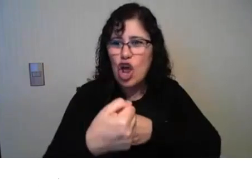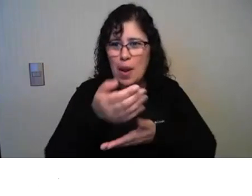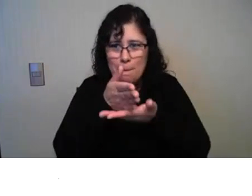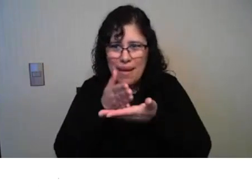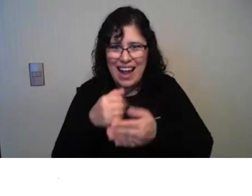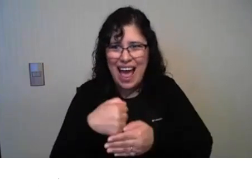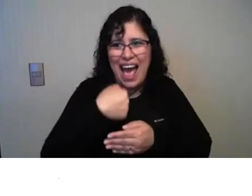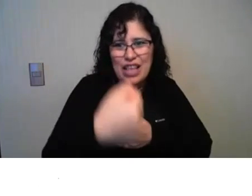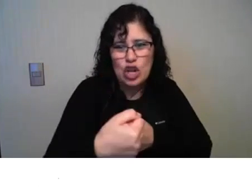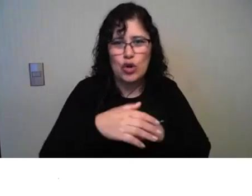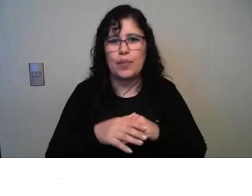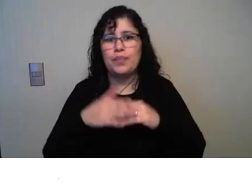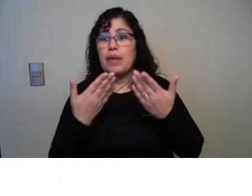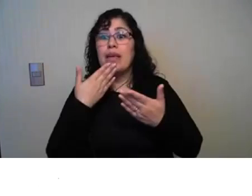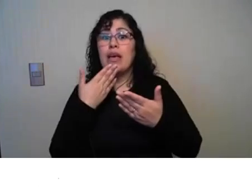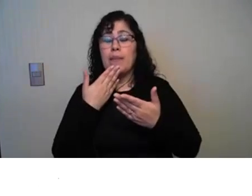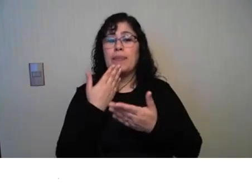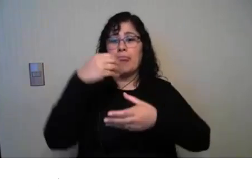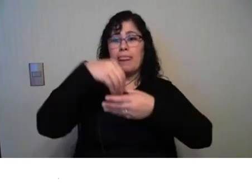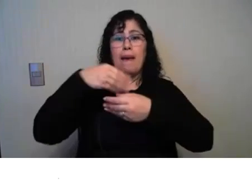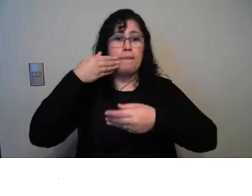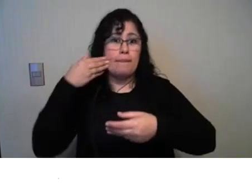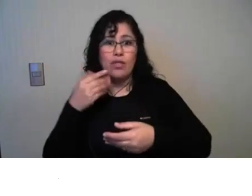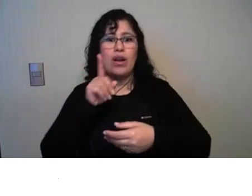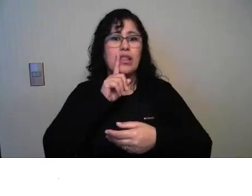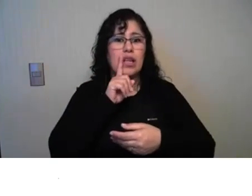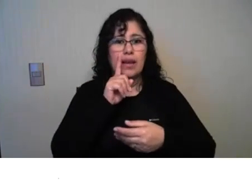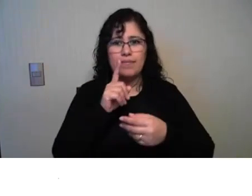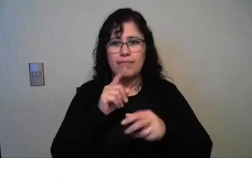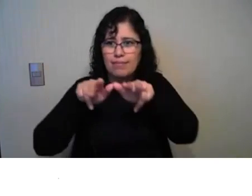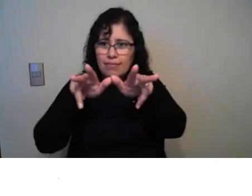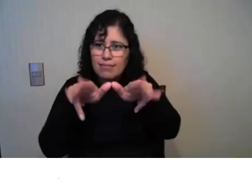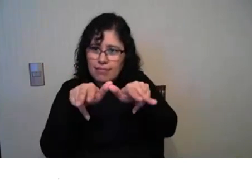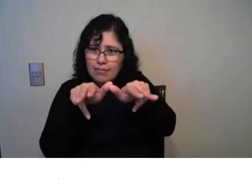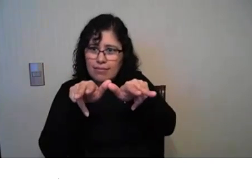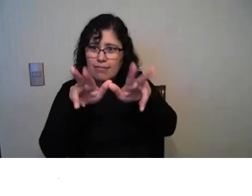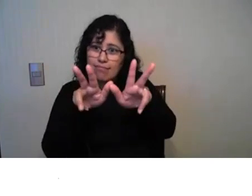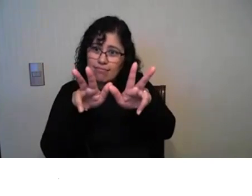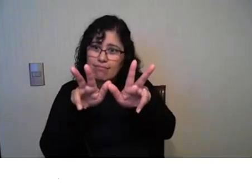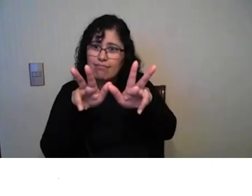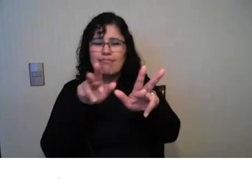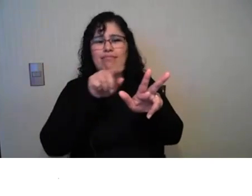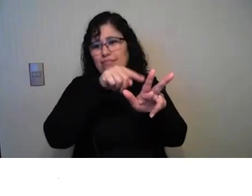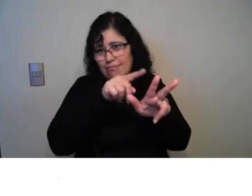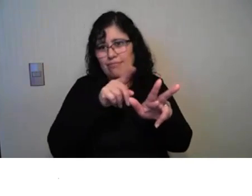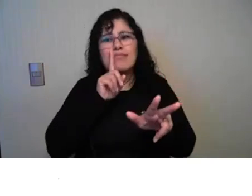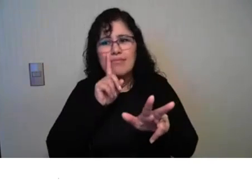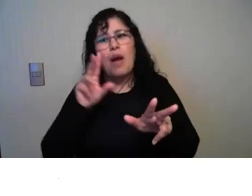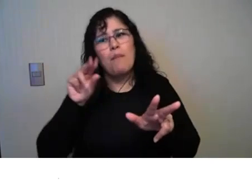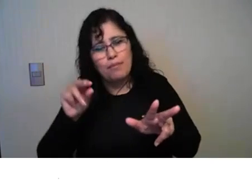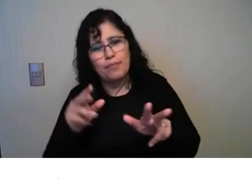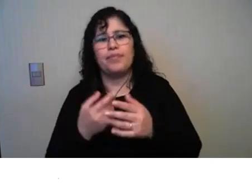Nuestra médula espinal, ¿cierto? Está constituida por sustancia gris, que tiene esta forma de mariposa, rodeada